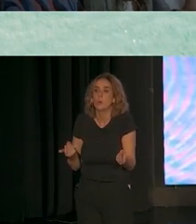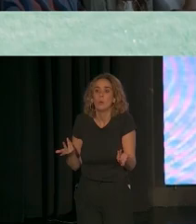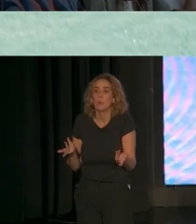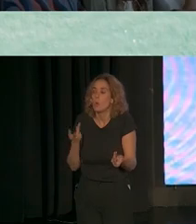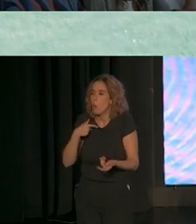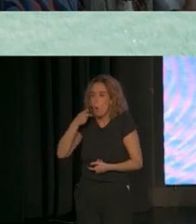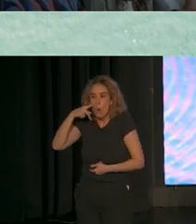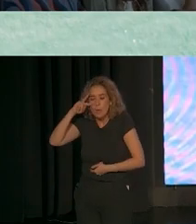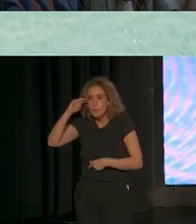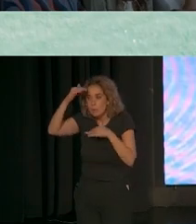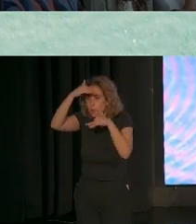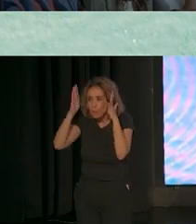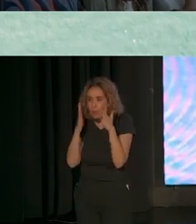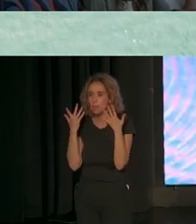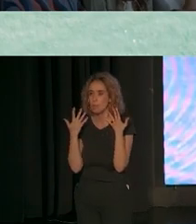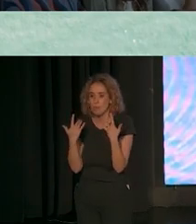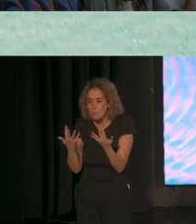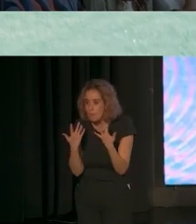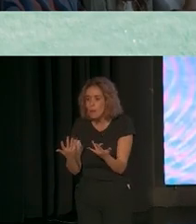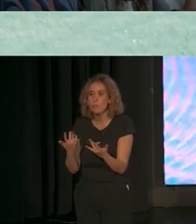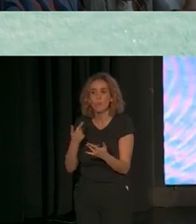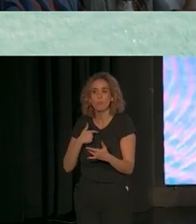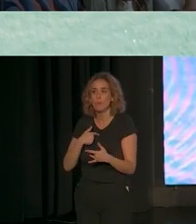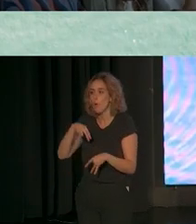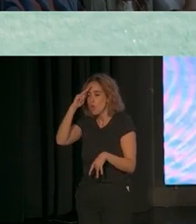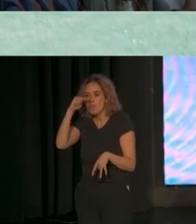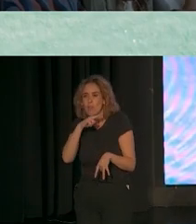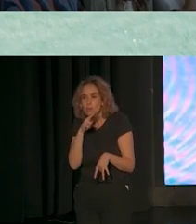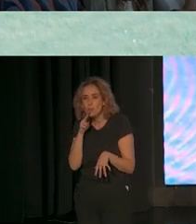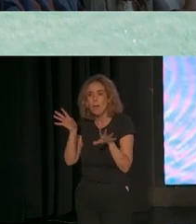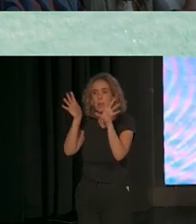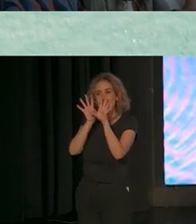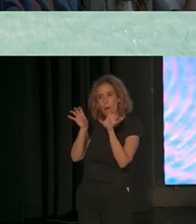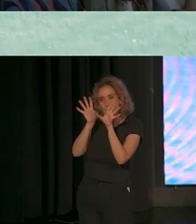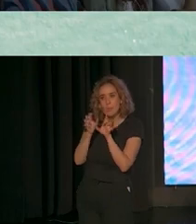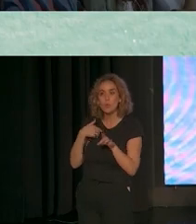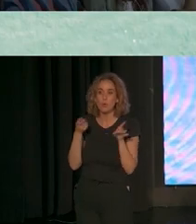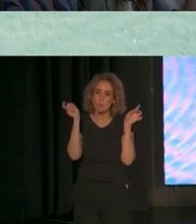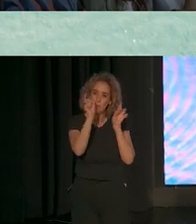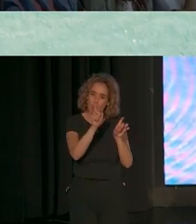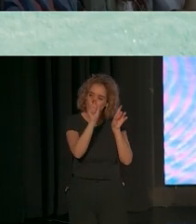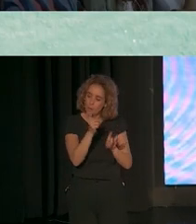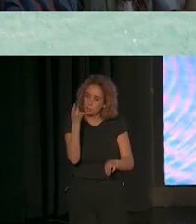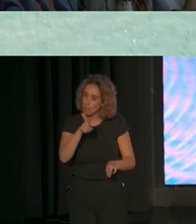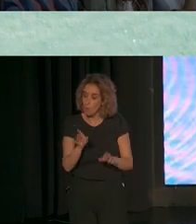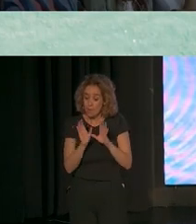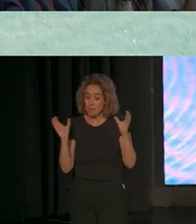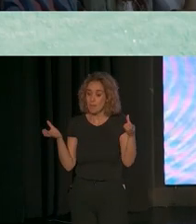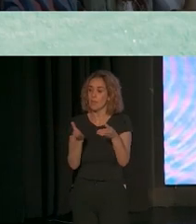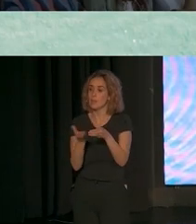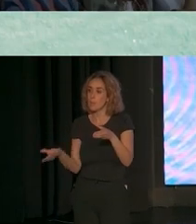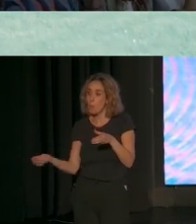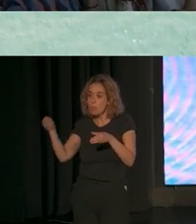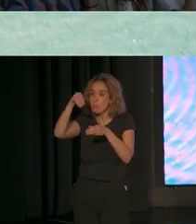como experto en atención temprana, vas aprendiendo de los padres, vas enseñando a los padres. Y ser miembro de ese equipo es como ser un